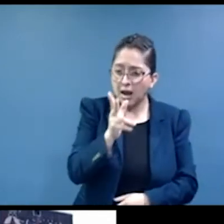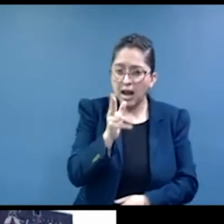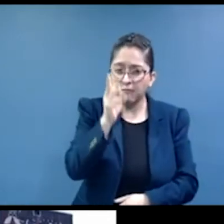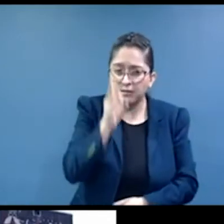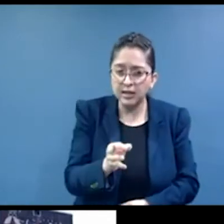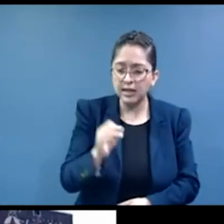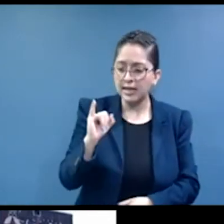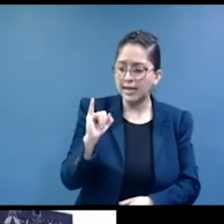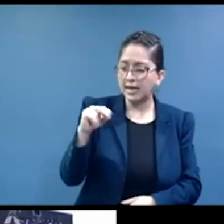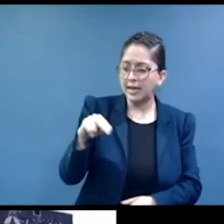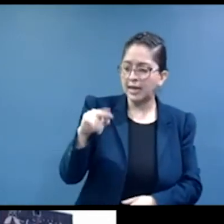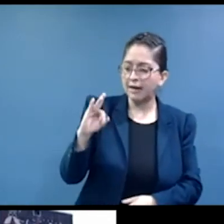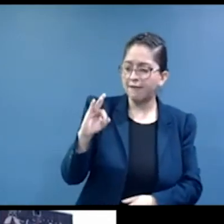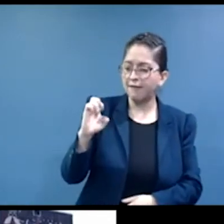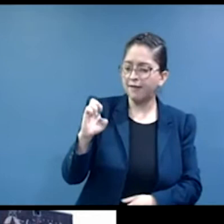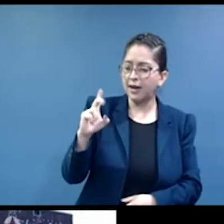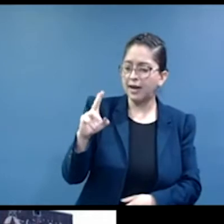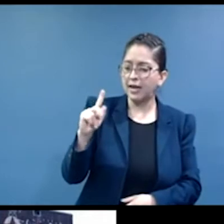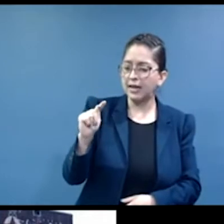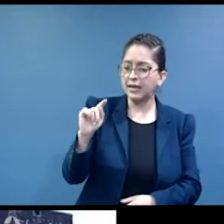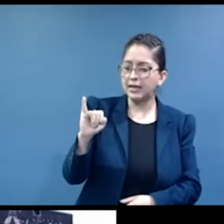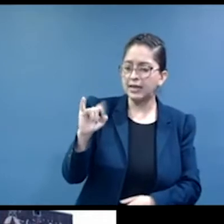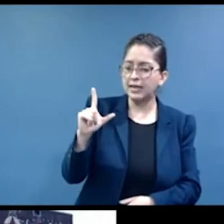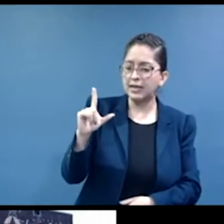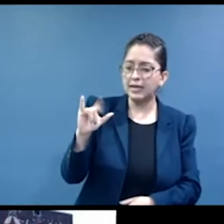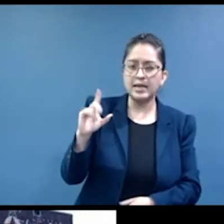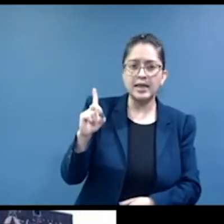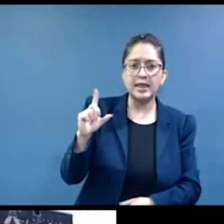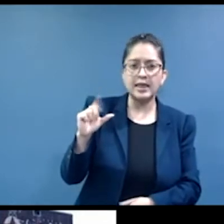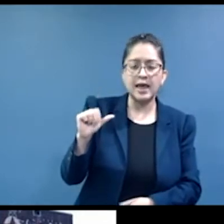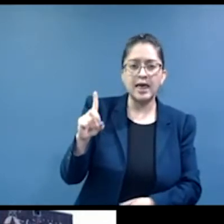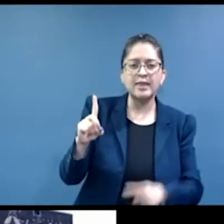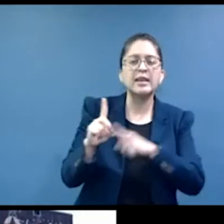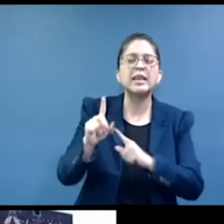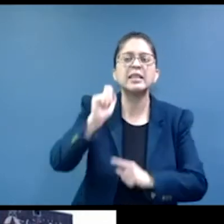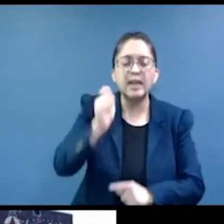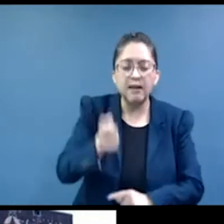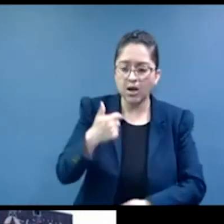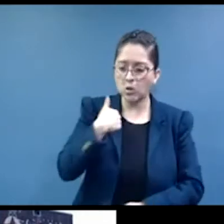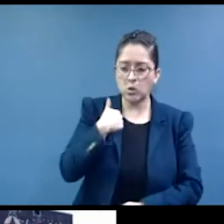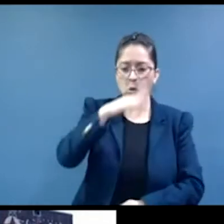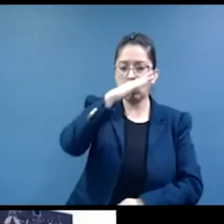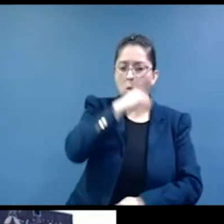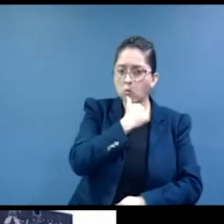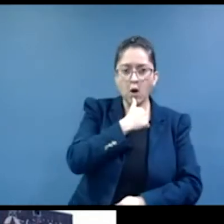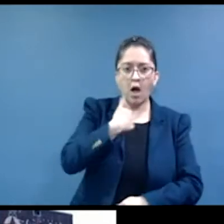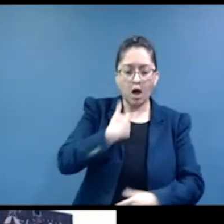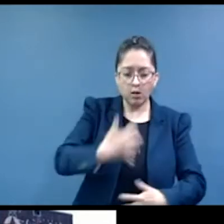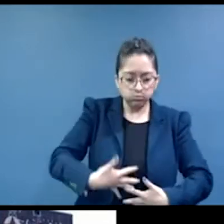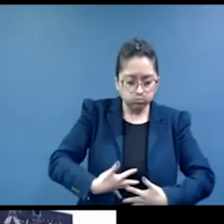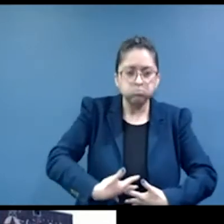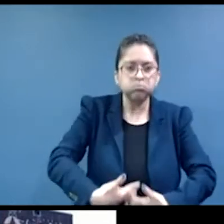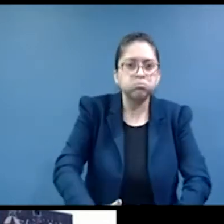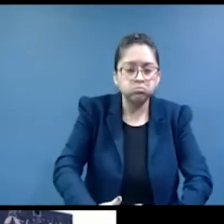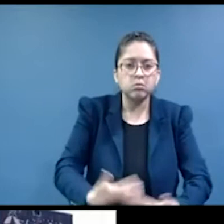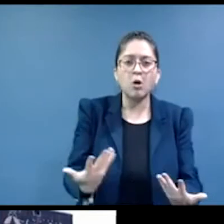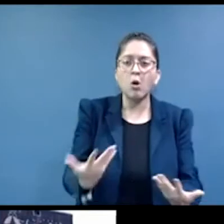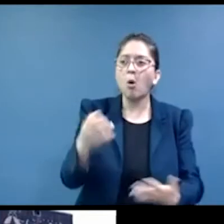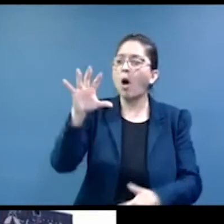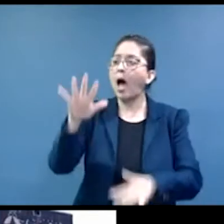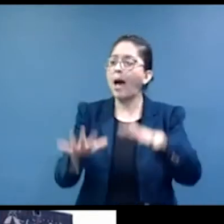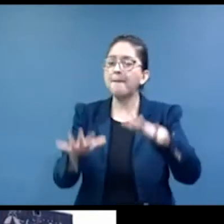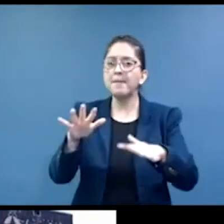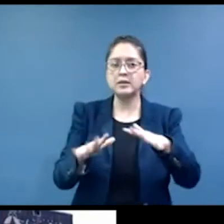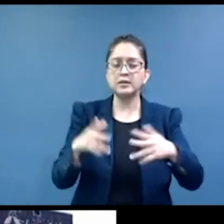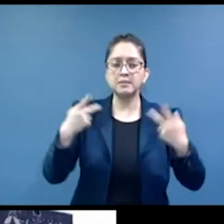impacto que la infertilidad como concepto y como acceso a estos servicios tiene, por ejemplo, en personas solas o personas de la